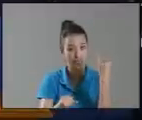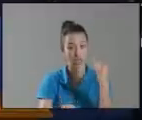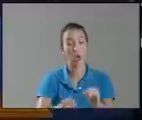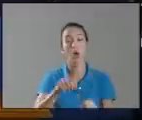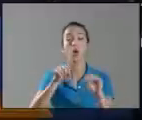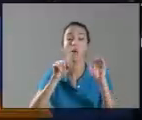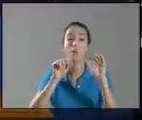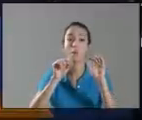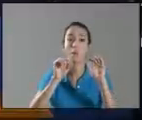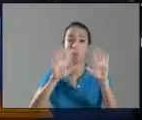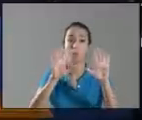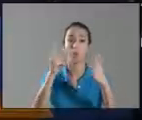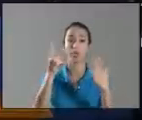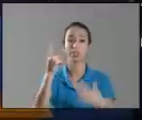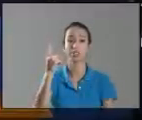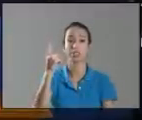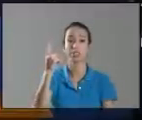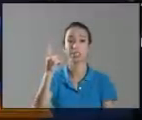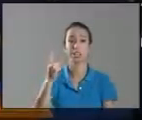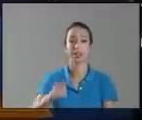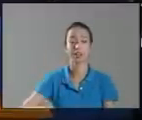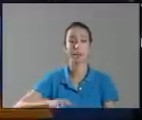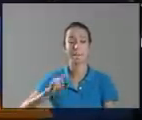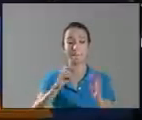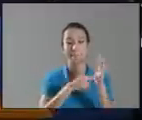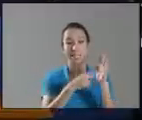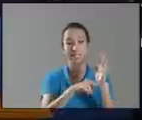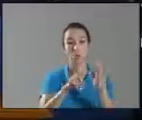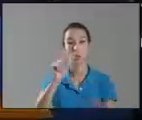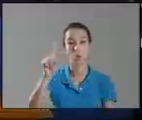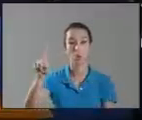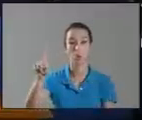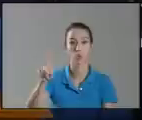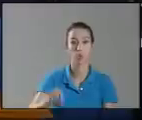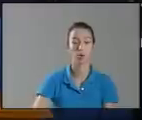Ahora mire lo que dice acá Apocalipsis 11:1.